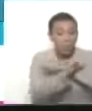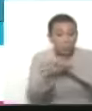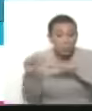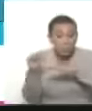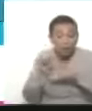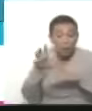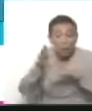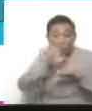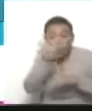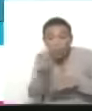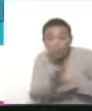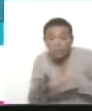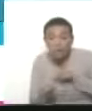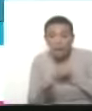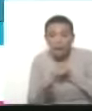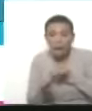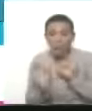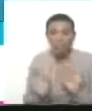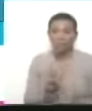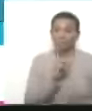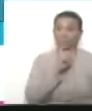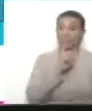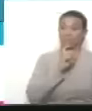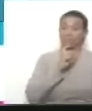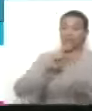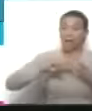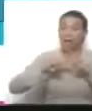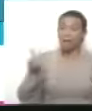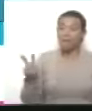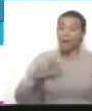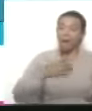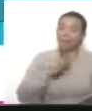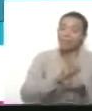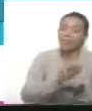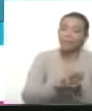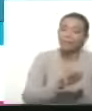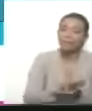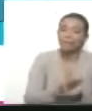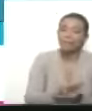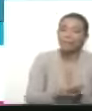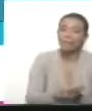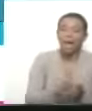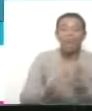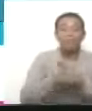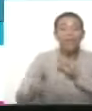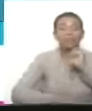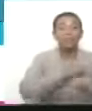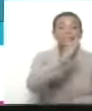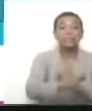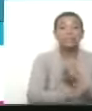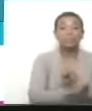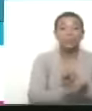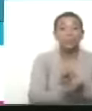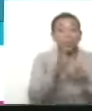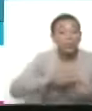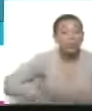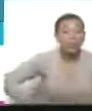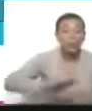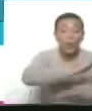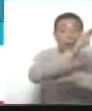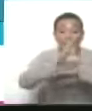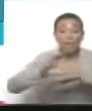convierte en una amenaza a la paz a la estabilidad y al derecho internacional en toda la región